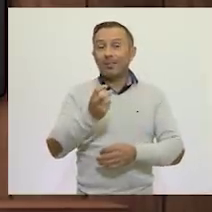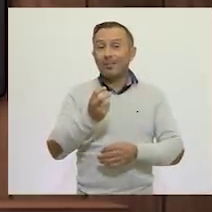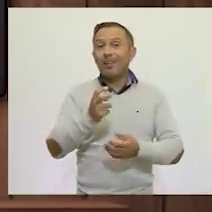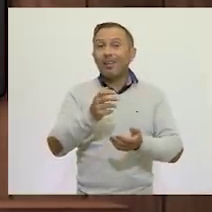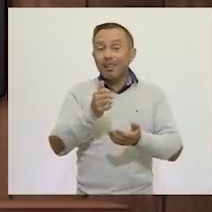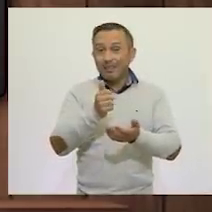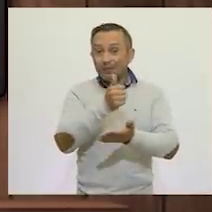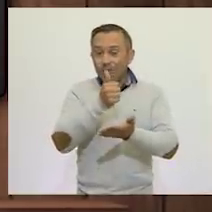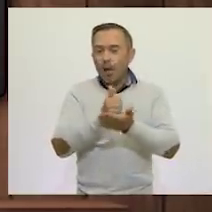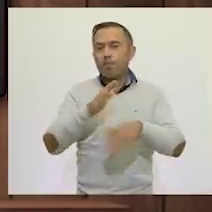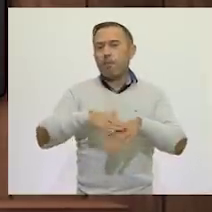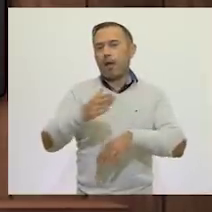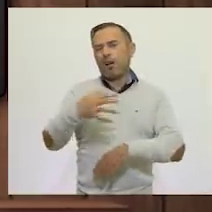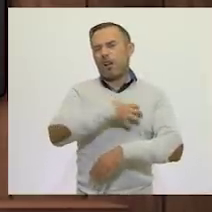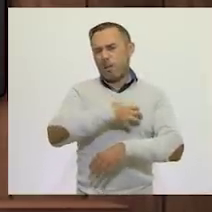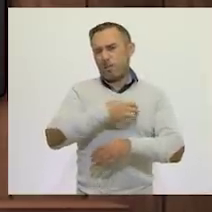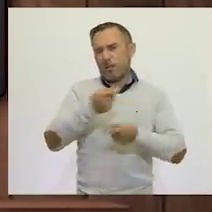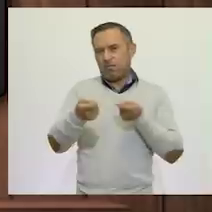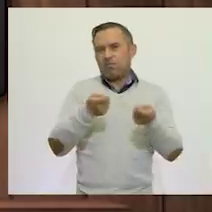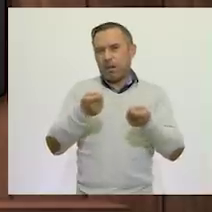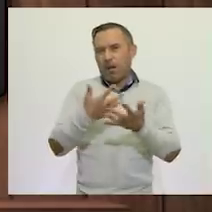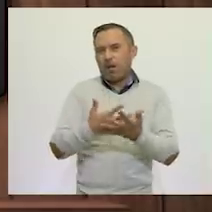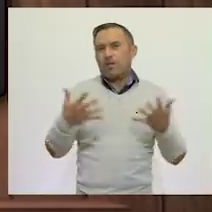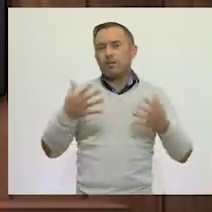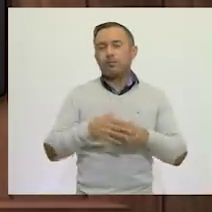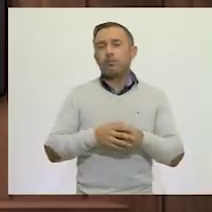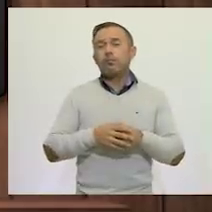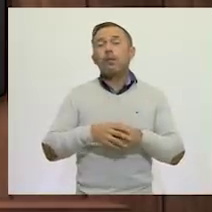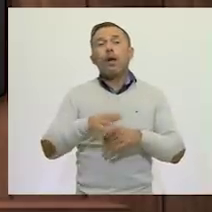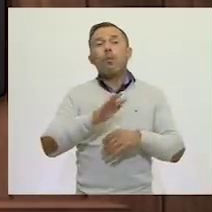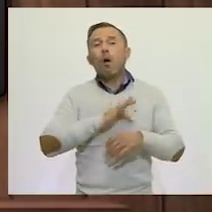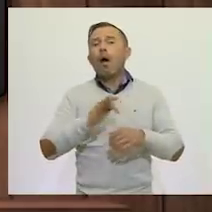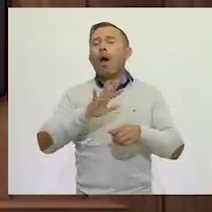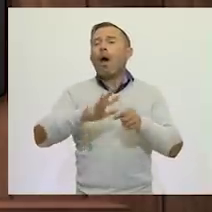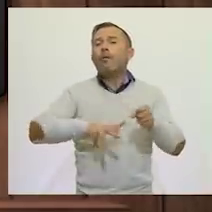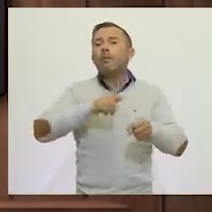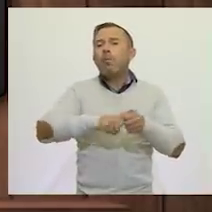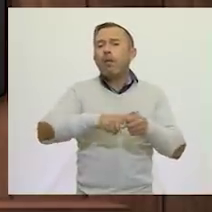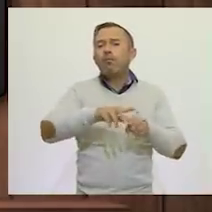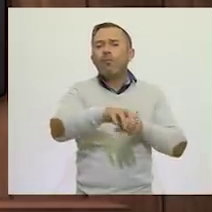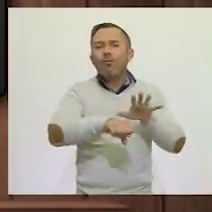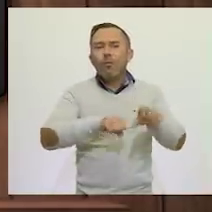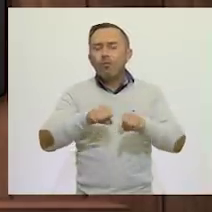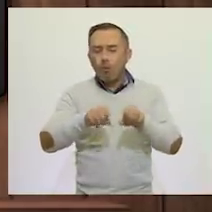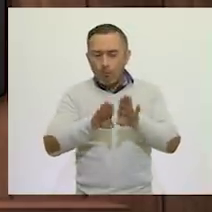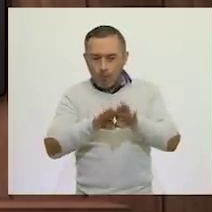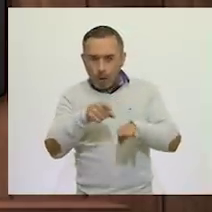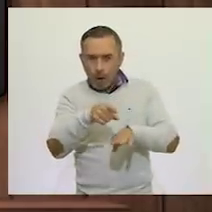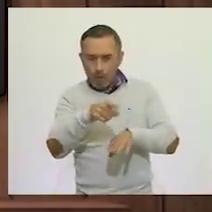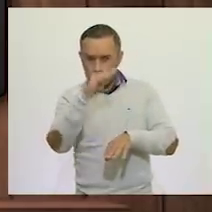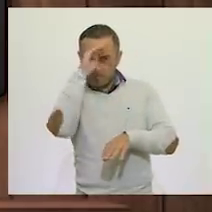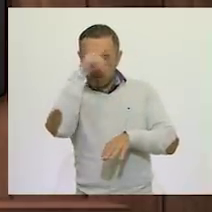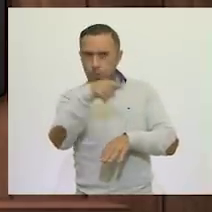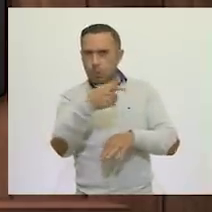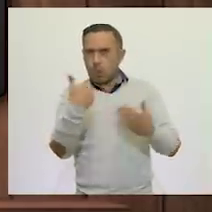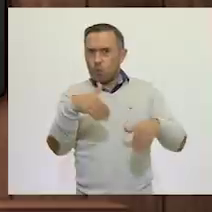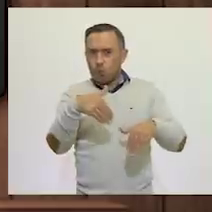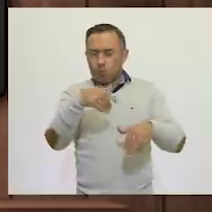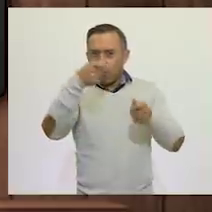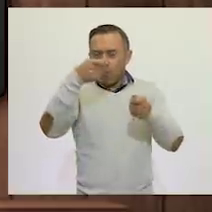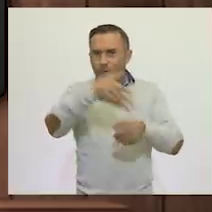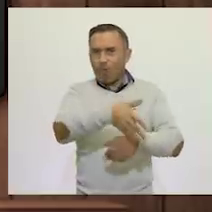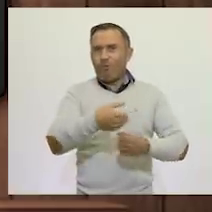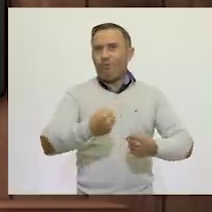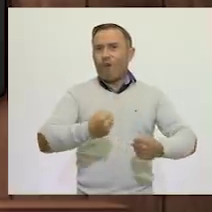capitales. Es posible que comenzaran divinizando a algunos animales, a los que les conferían poderes sobrenaturales. Había sacerdotes respetados